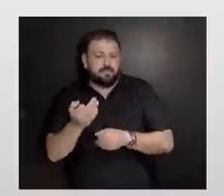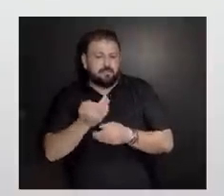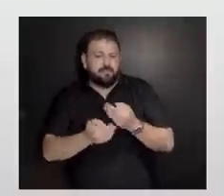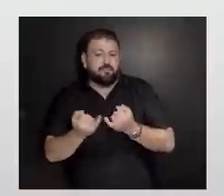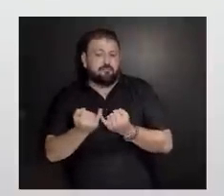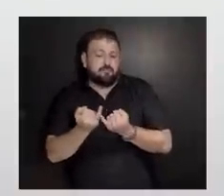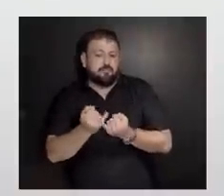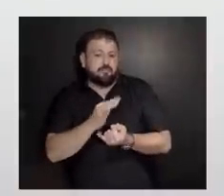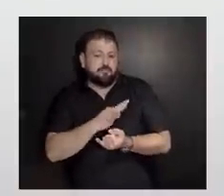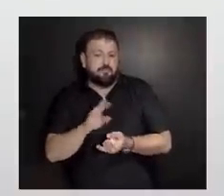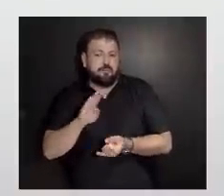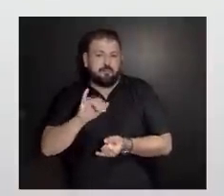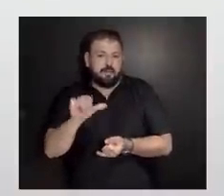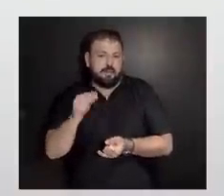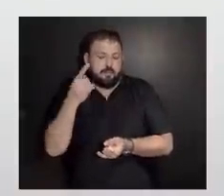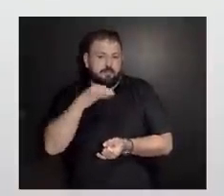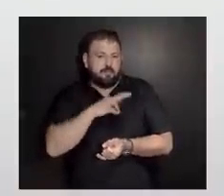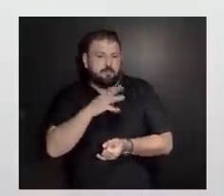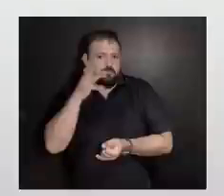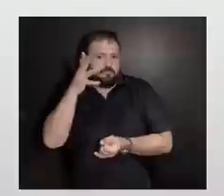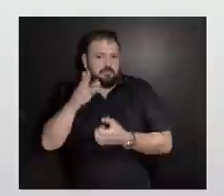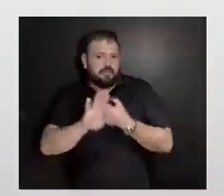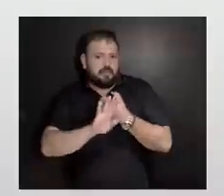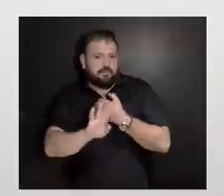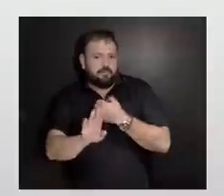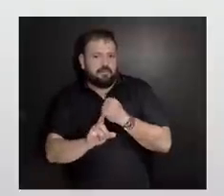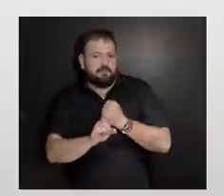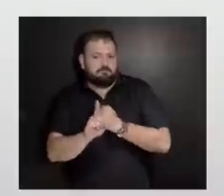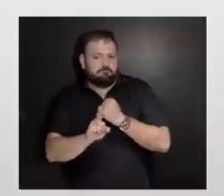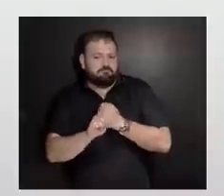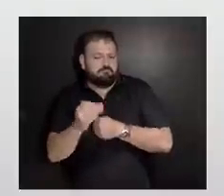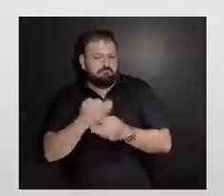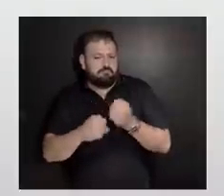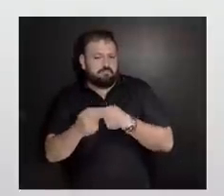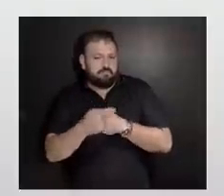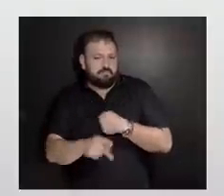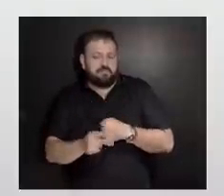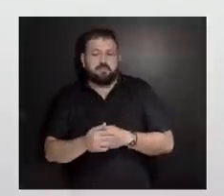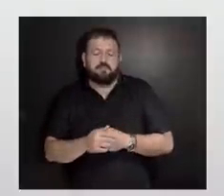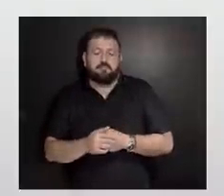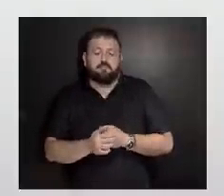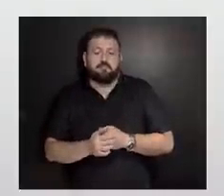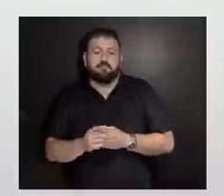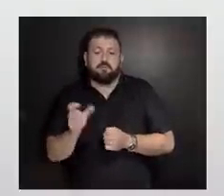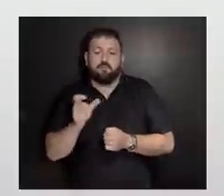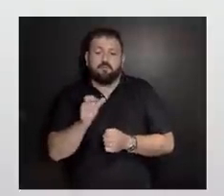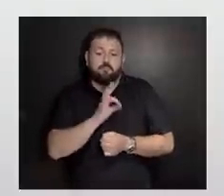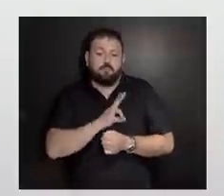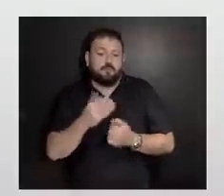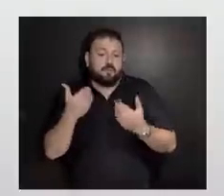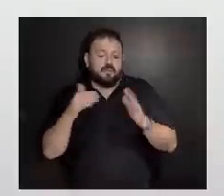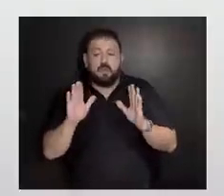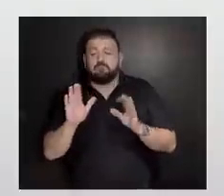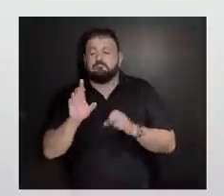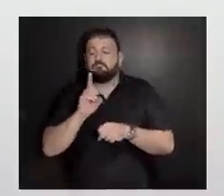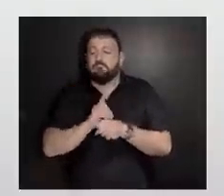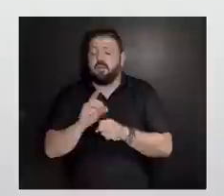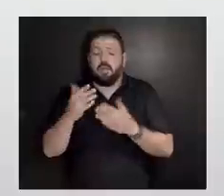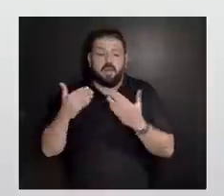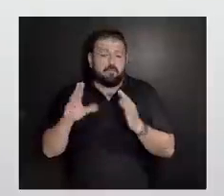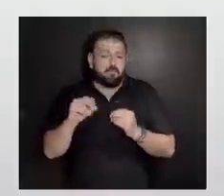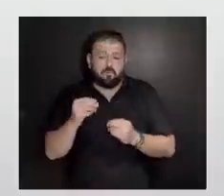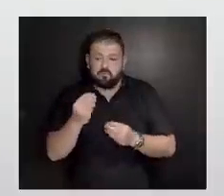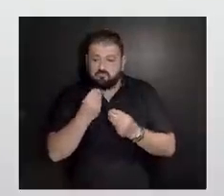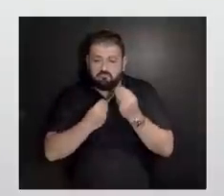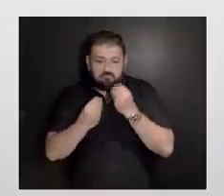a suponer un riesgo a la salud. También hay hipoglucemias, por ejemplo, que pueden ser nocturnas, es decir, que a lo mejor no cenamos, que a